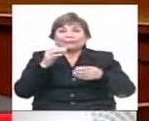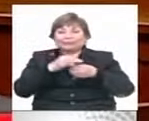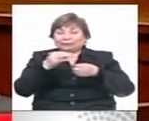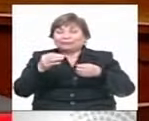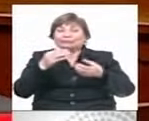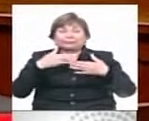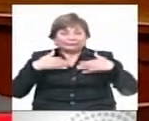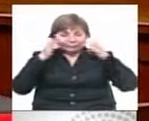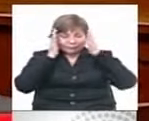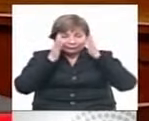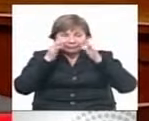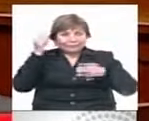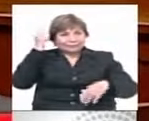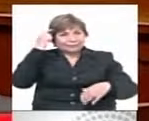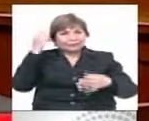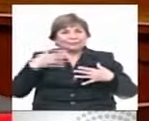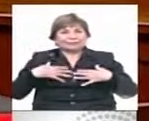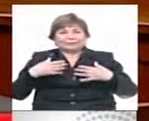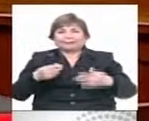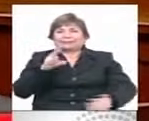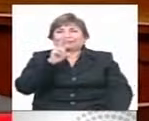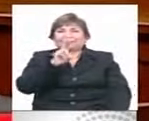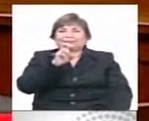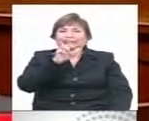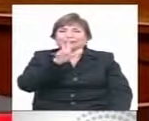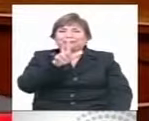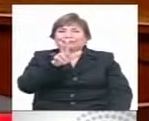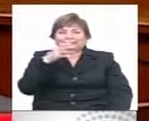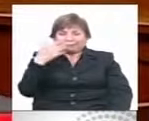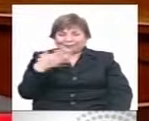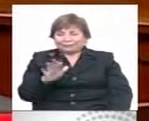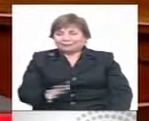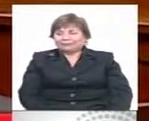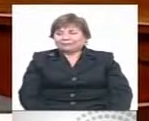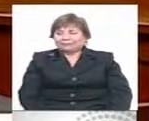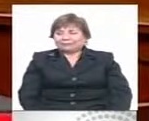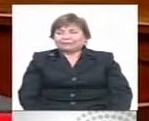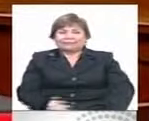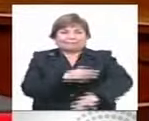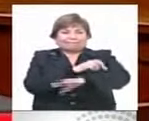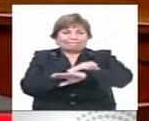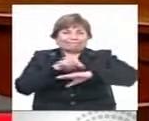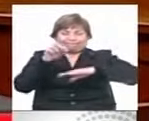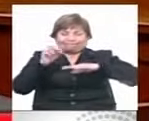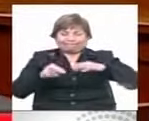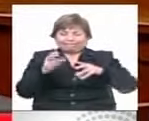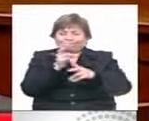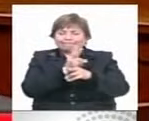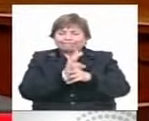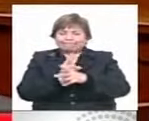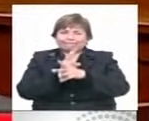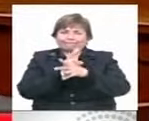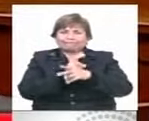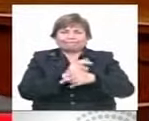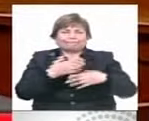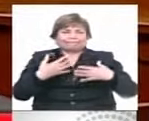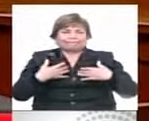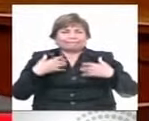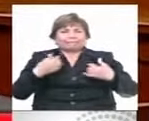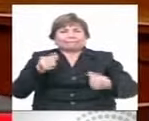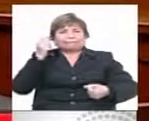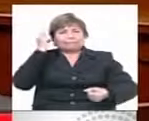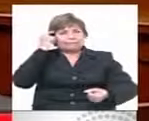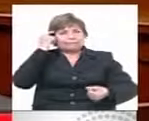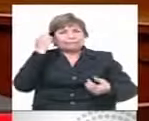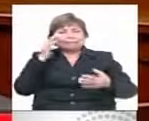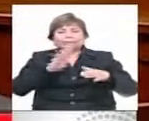y el fortalecimiento de los 203 ya existentes, con profesionales para el cuidado prioritario de la salud mental